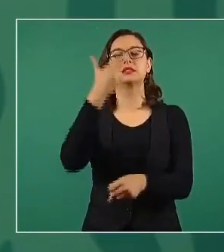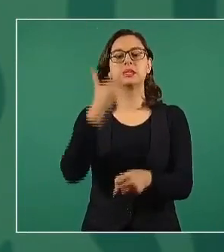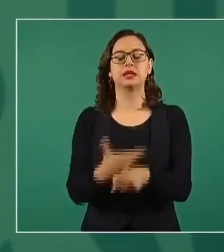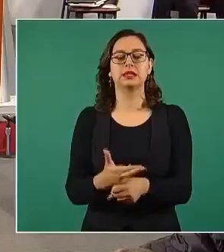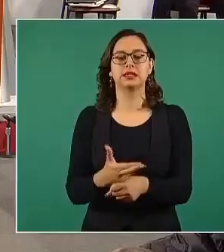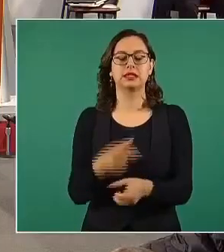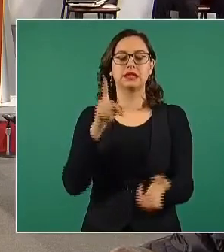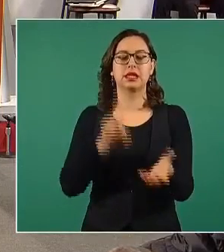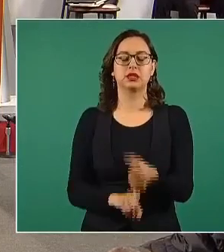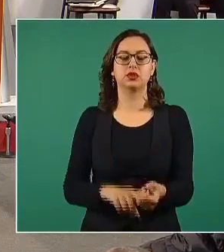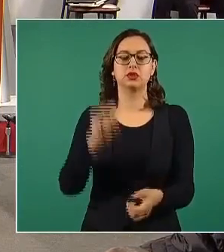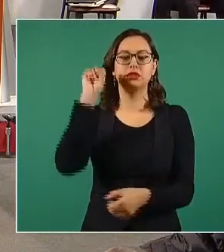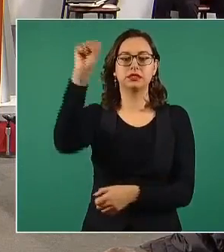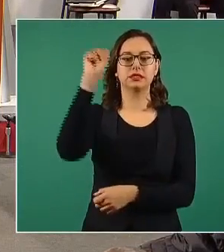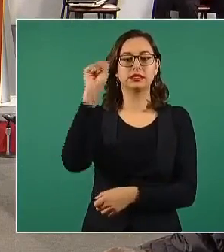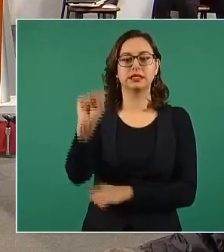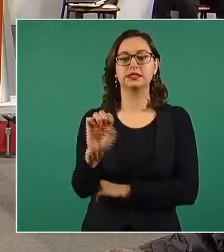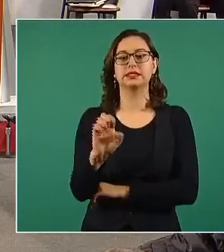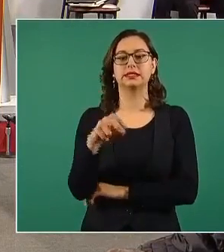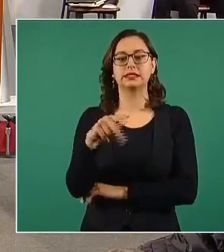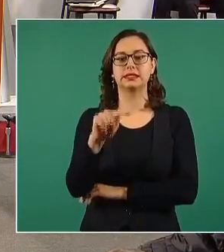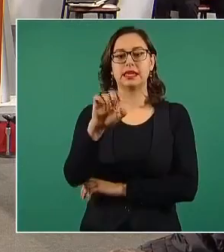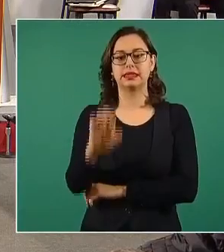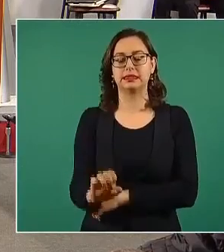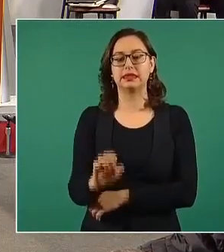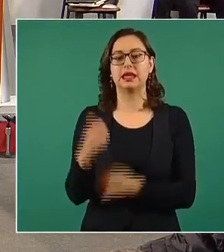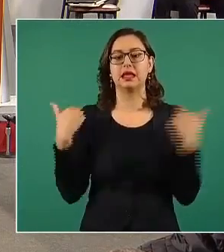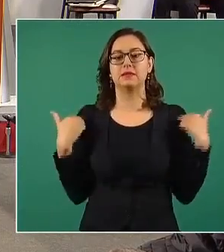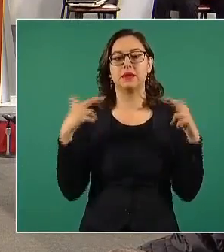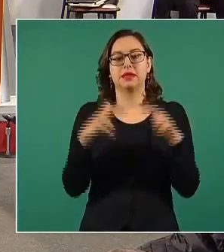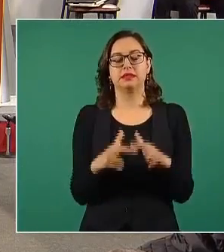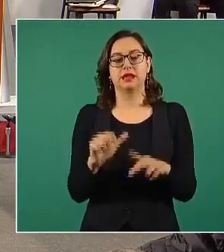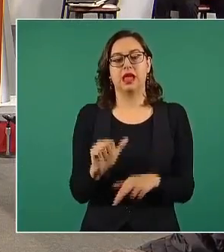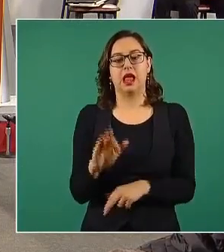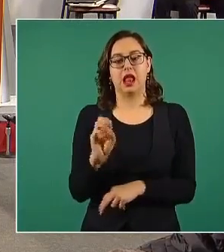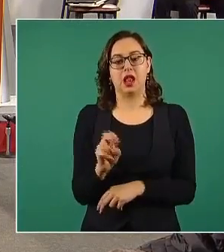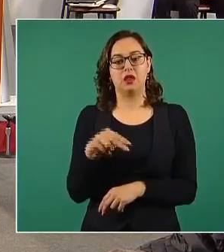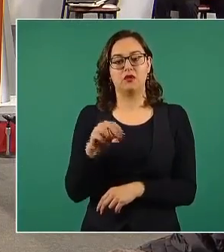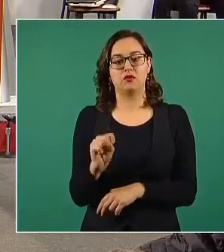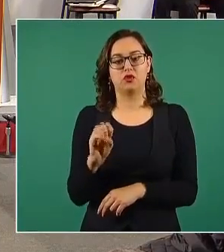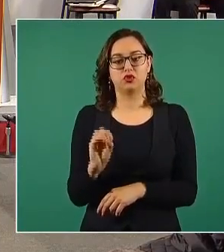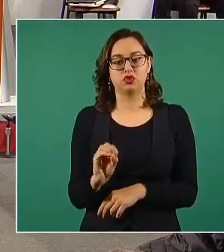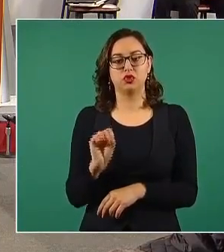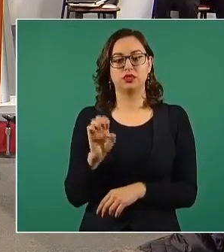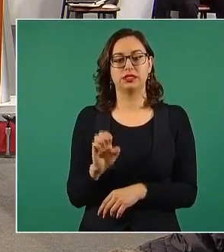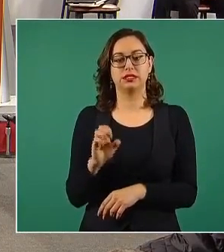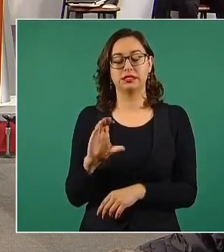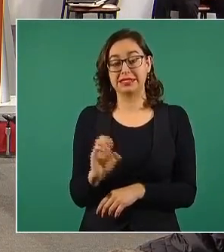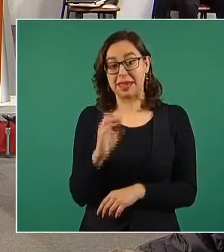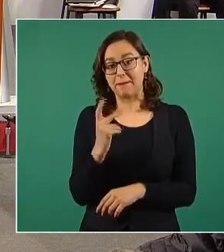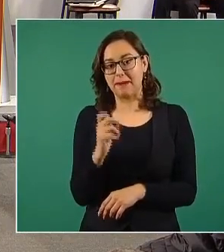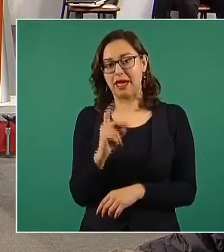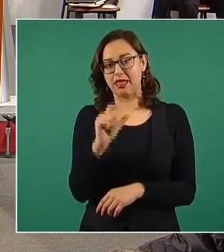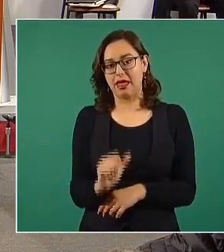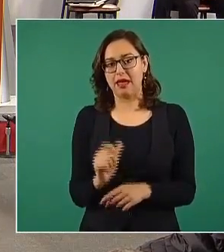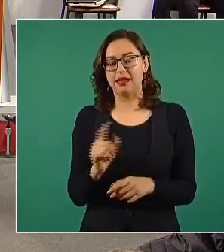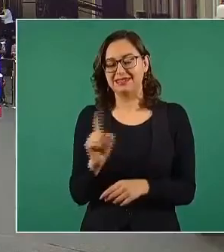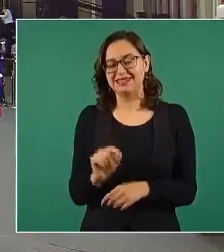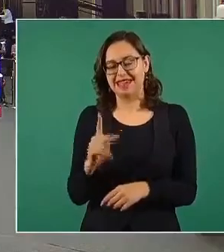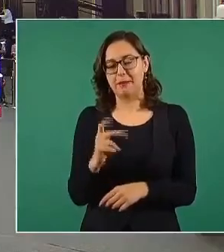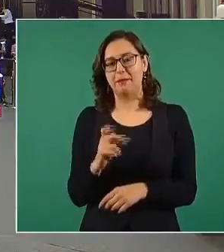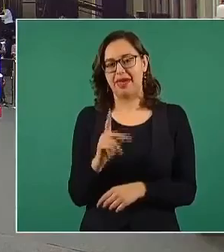es el CENTE, aquí el profesor Alfonso Cepeda, quienes van a participar dirigiéndose con ustedes. Muchísimas